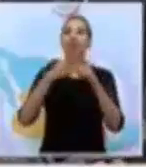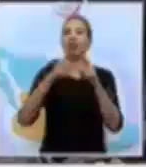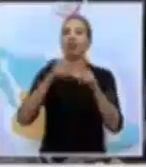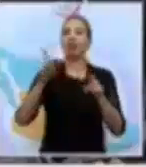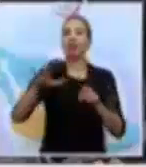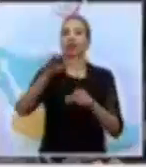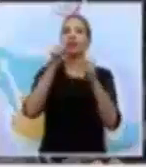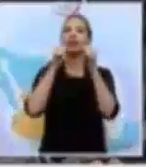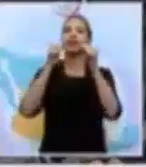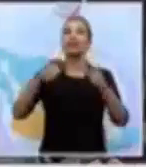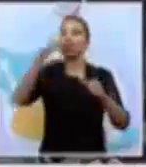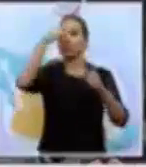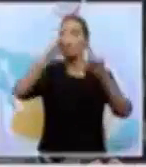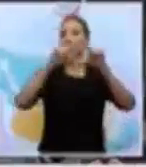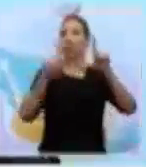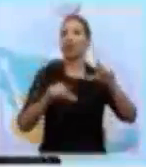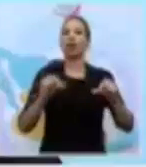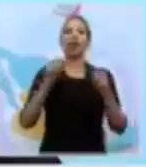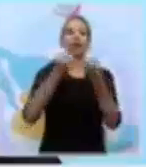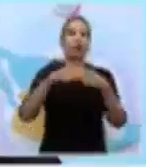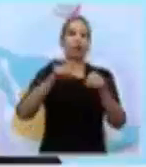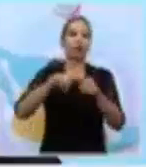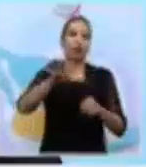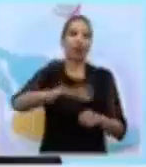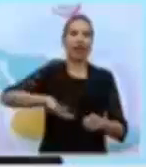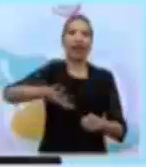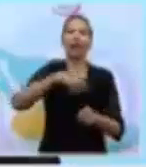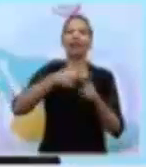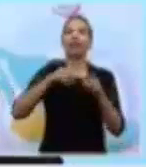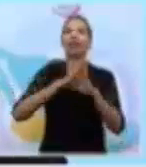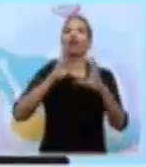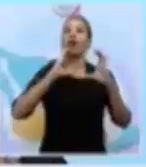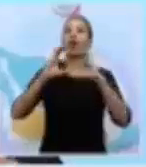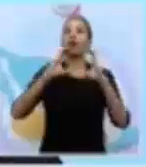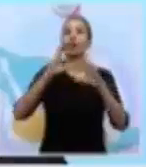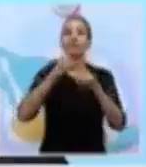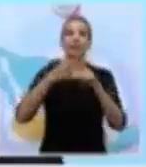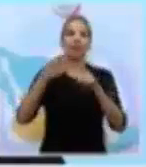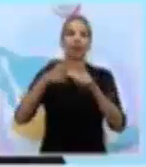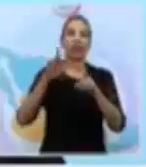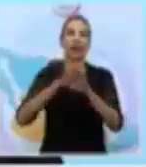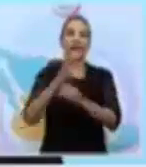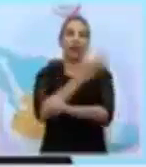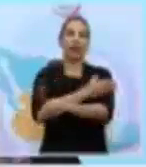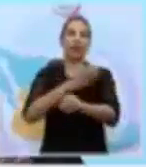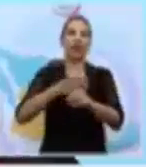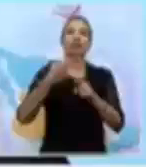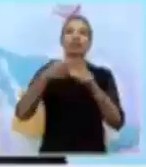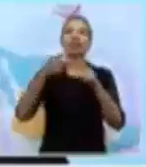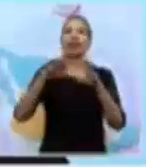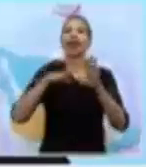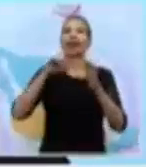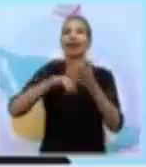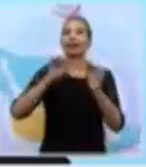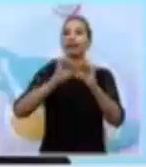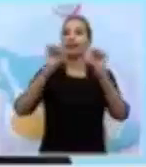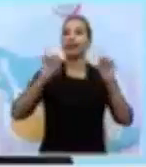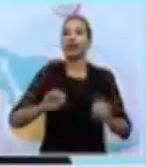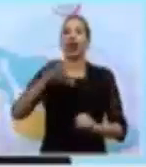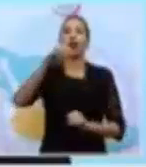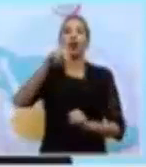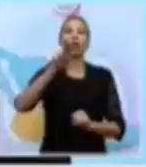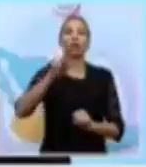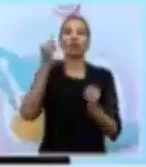un México social, los medios de comunicación que nos acompañan, colegas del Sistema Naciones Unidas